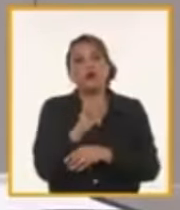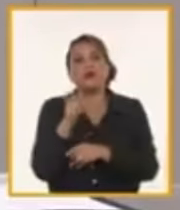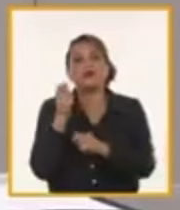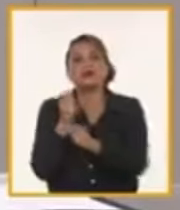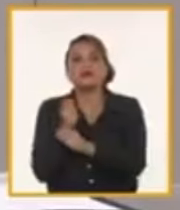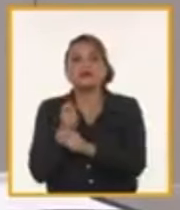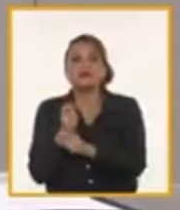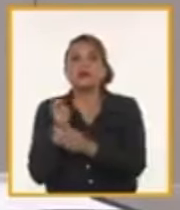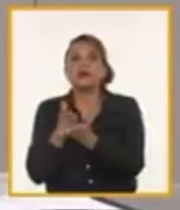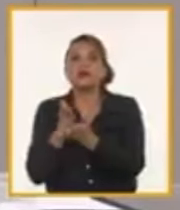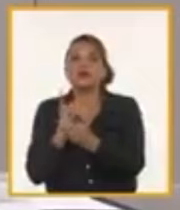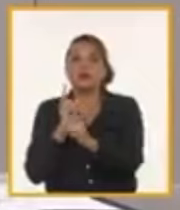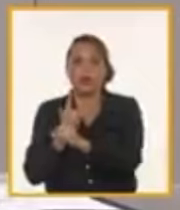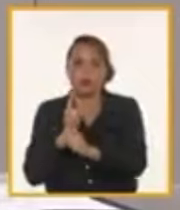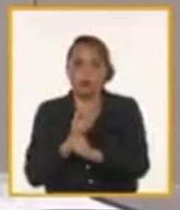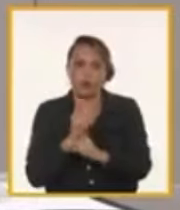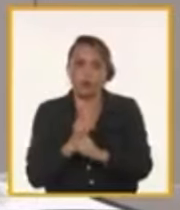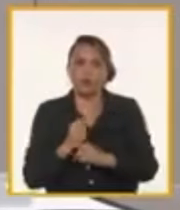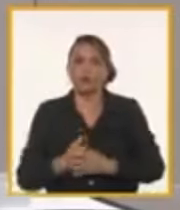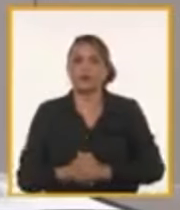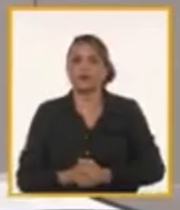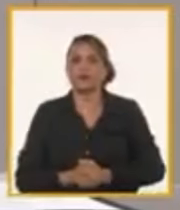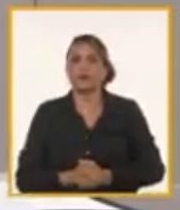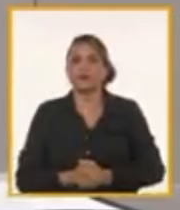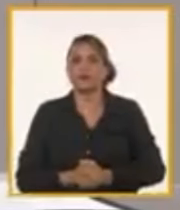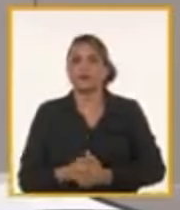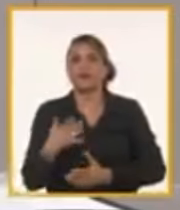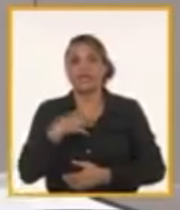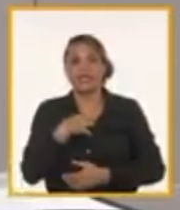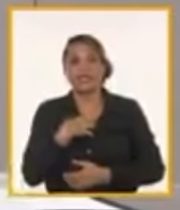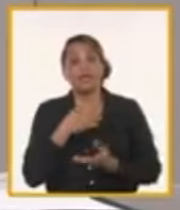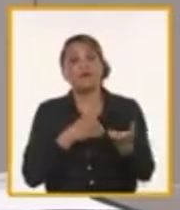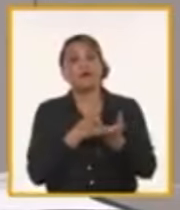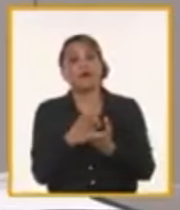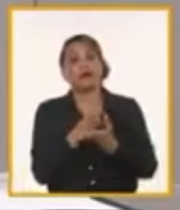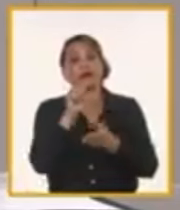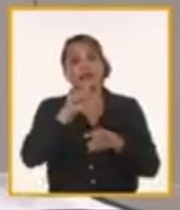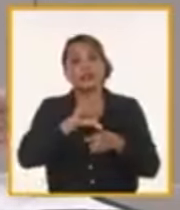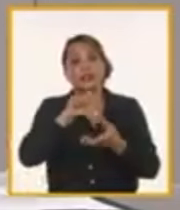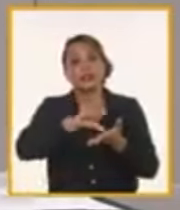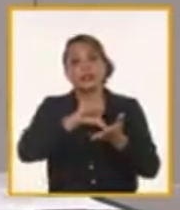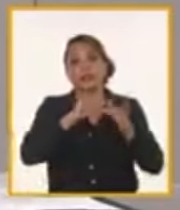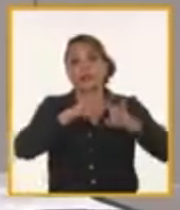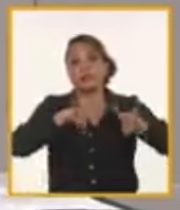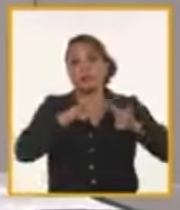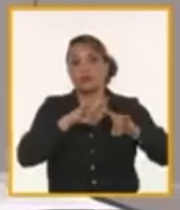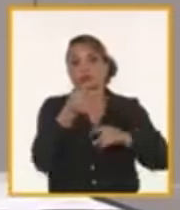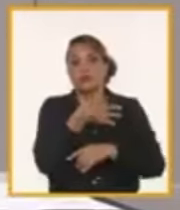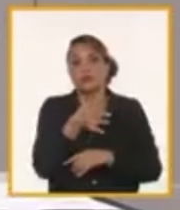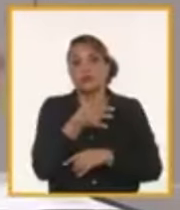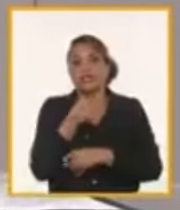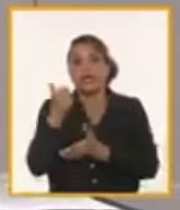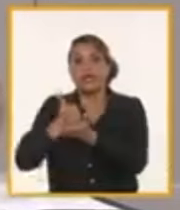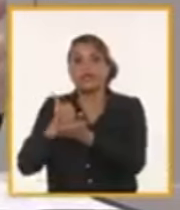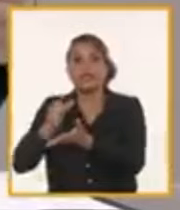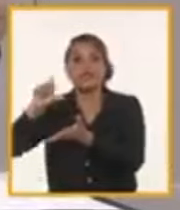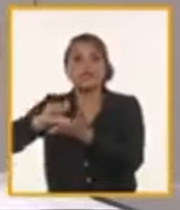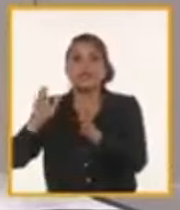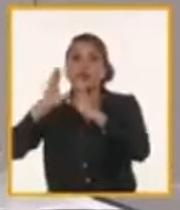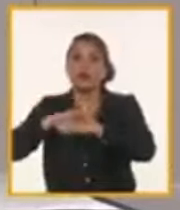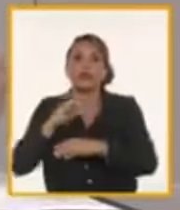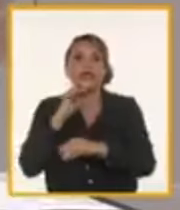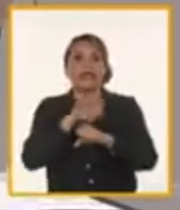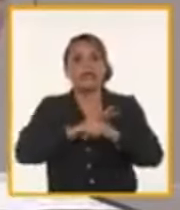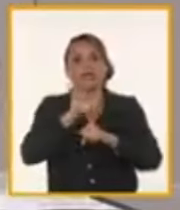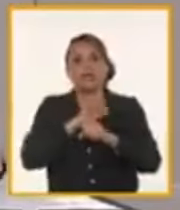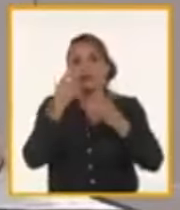curso encuentro nosotros incluso tenemos carreras en los centros universitarios municipales que no las tenemos en la sede central como es la ingeniería industrial la